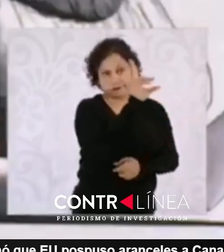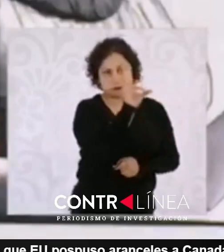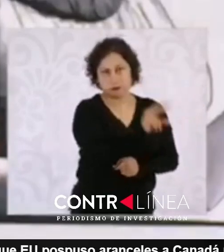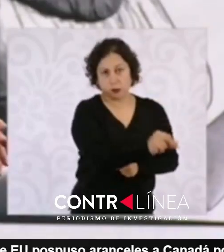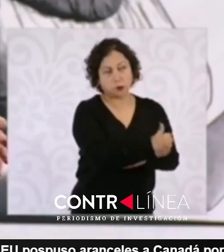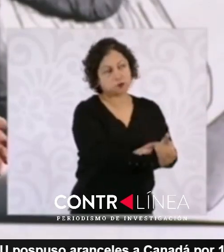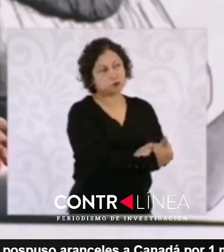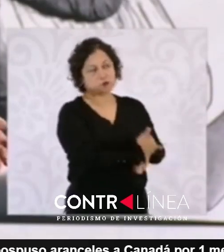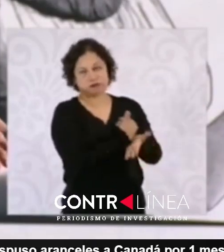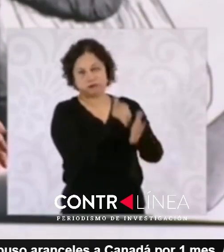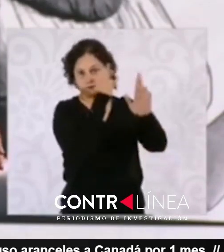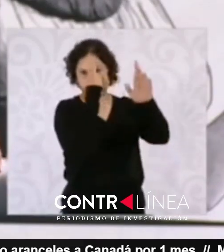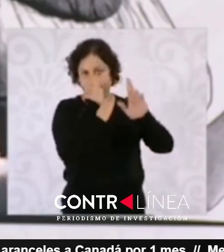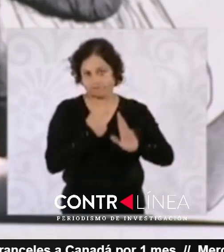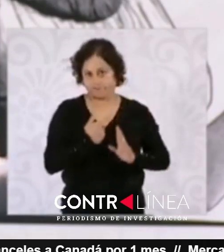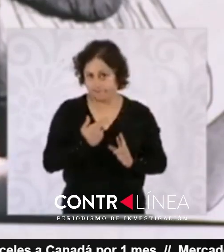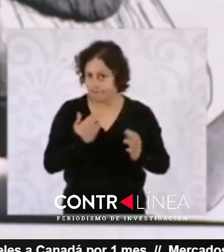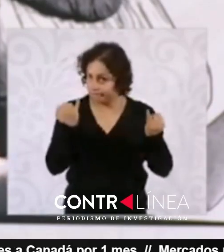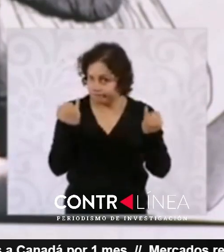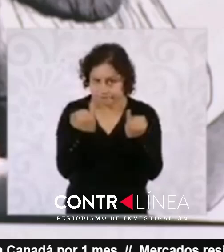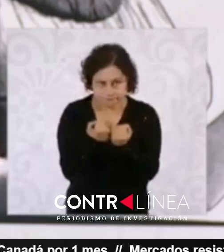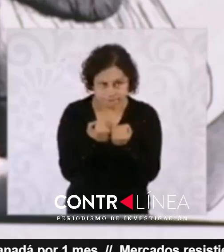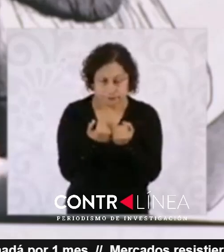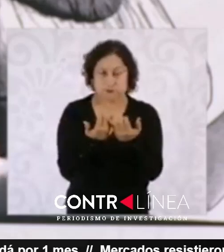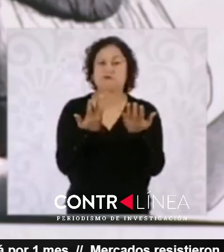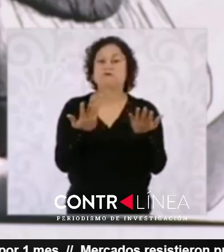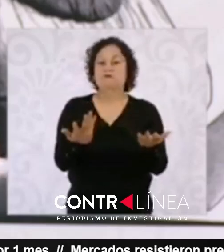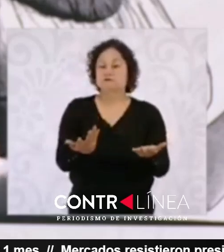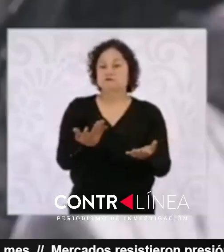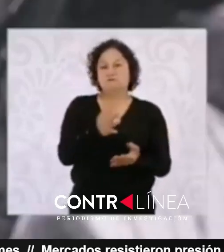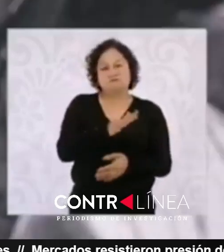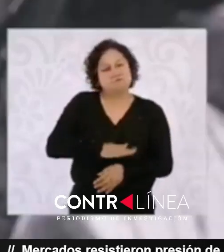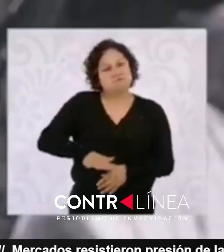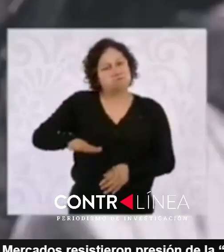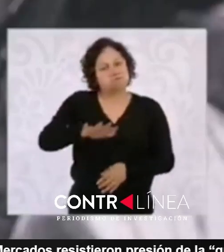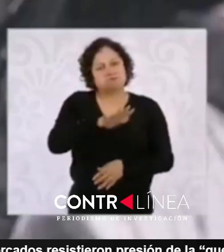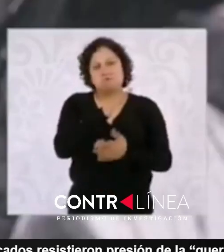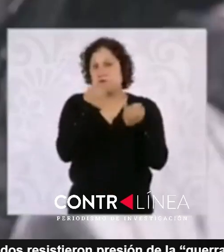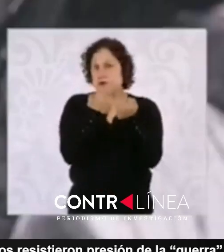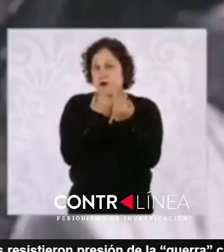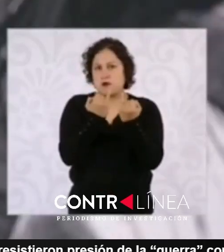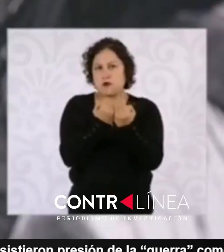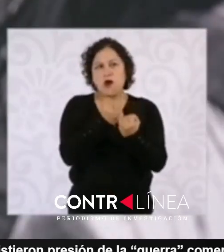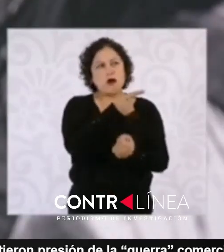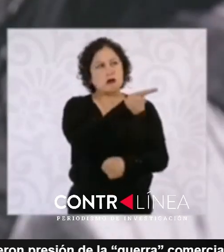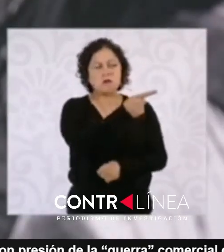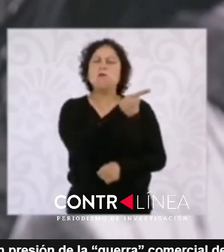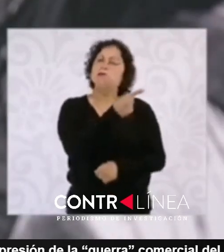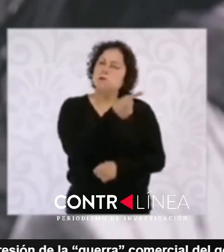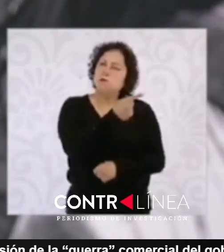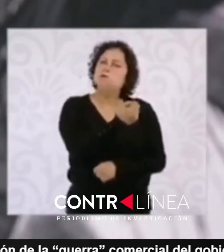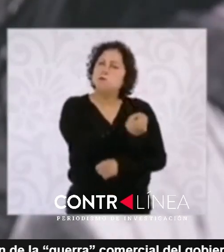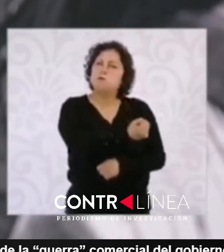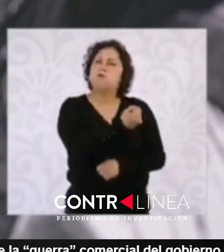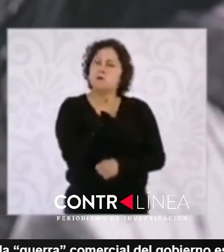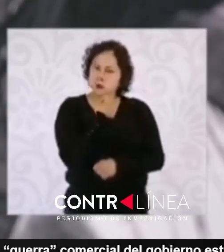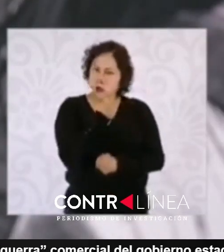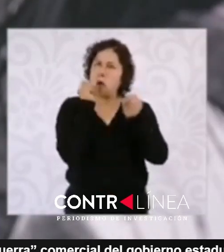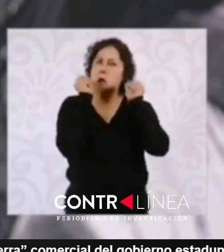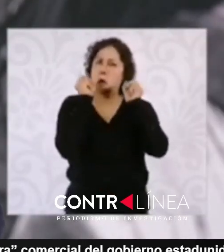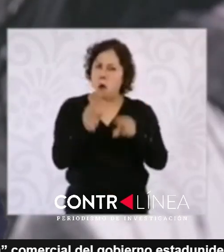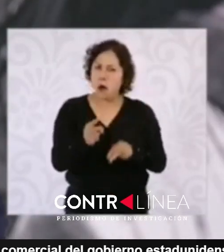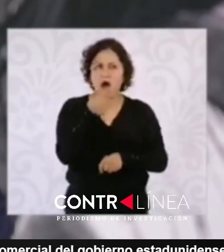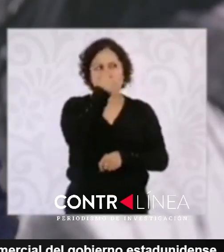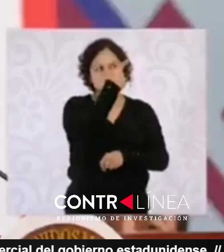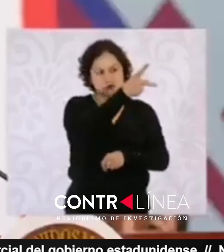nuestros territorios y a nuestro ámbito de actuación. Y estuvo de acuerdo en que pusiéramos este grupo de trabajo para hacer